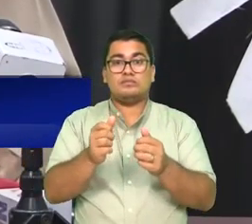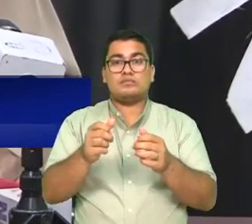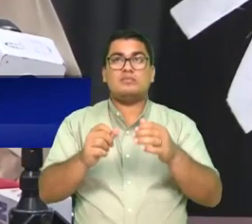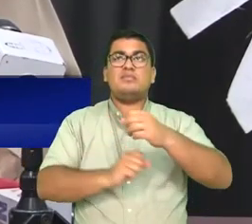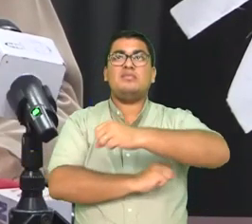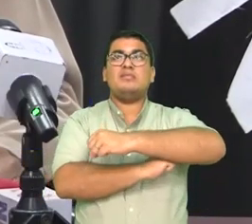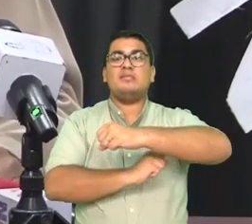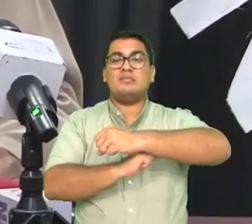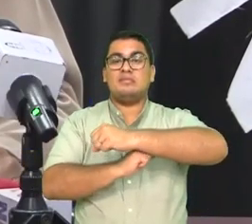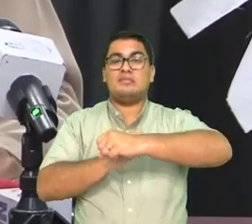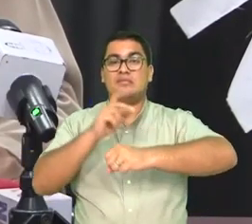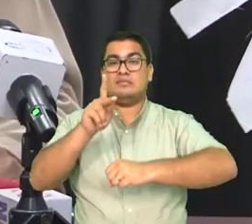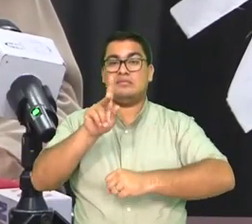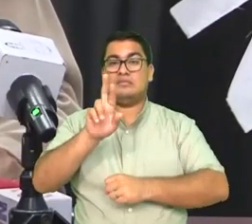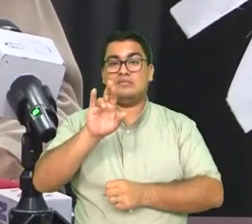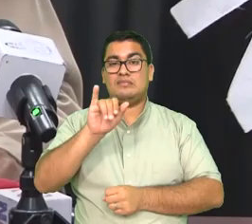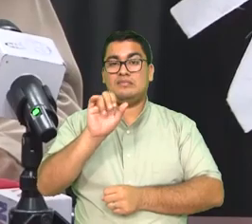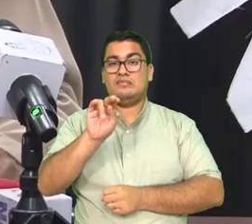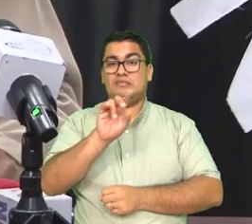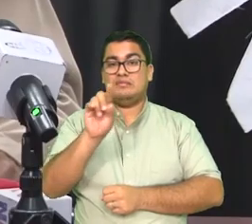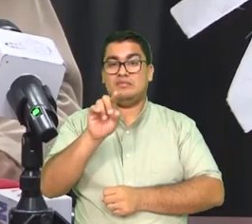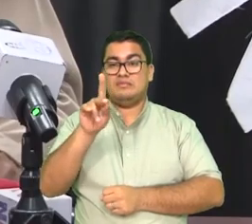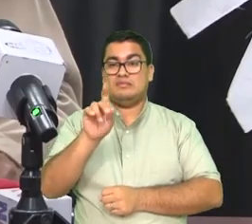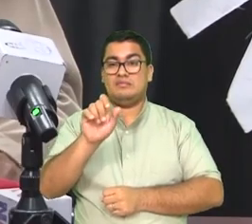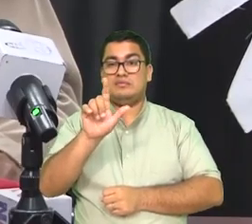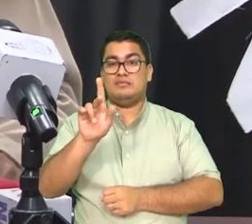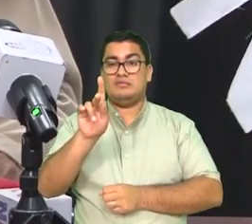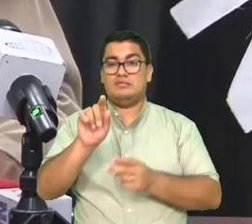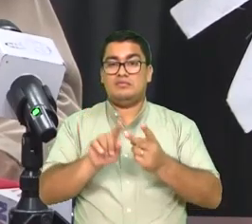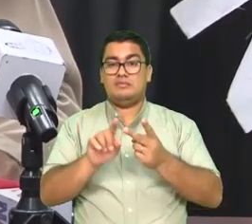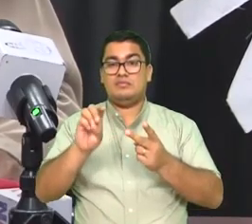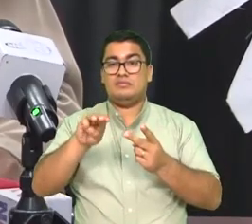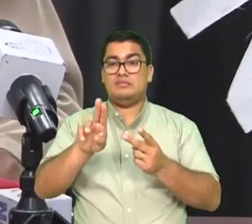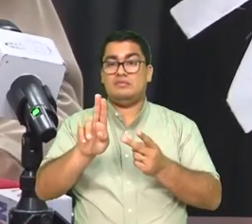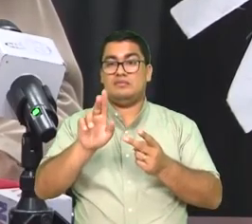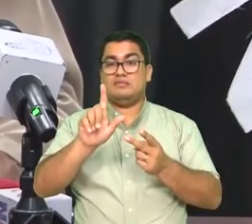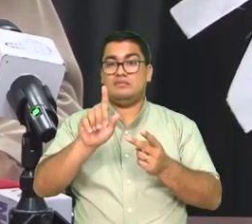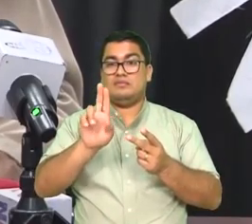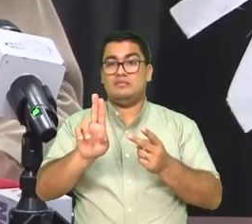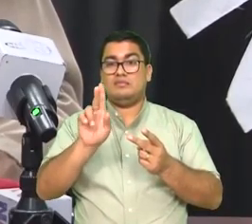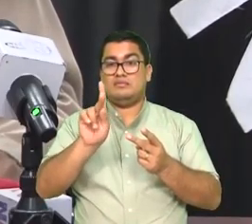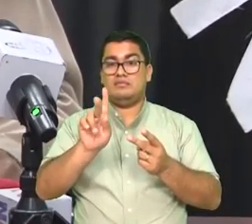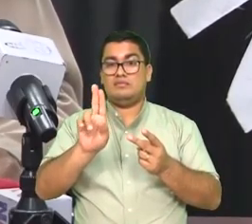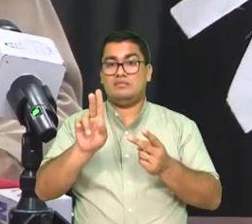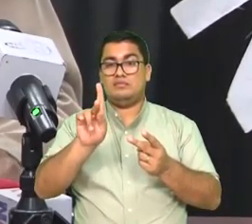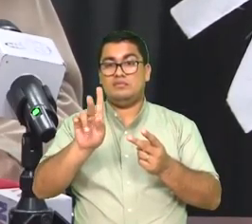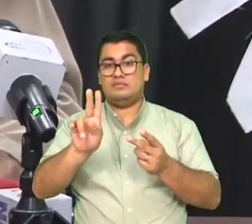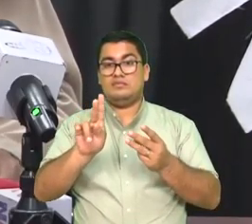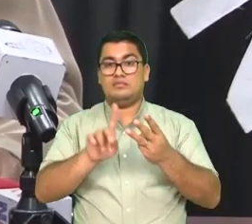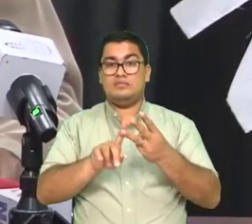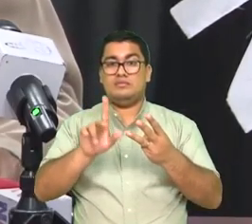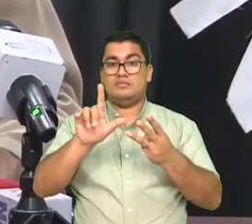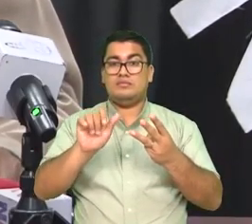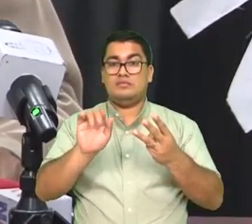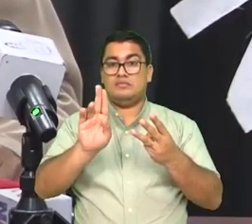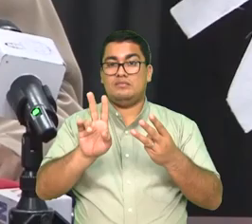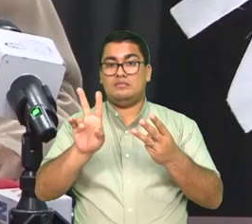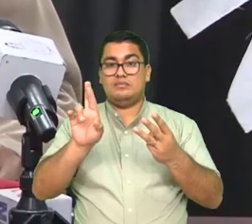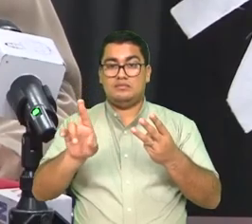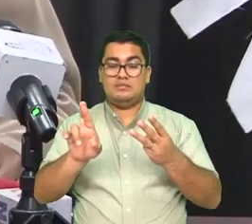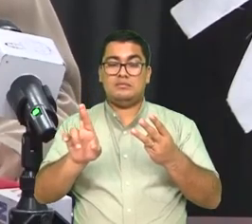Prinzapolca, puente Mulucucú y puente Labú. Estamos en capacidad de